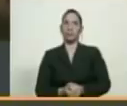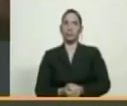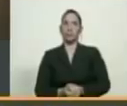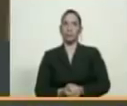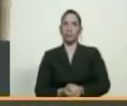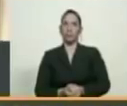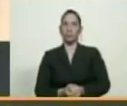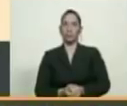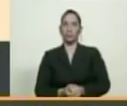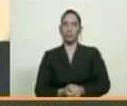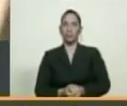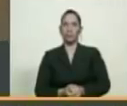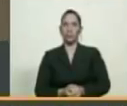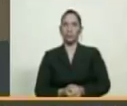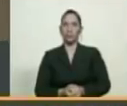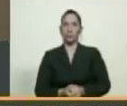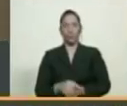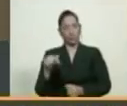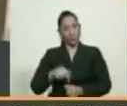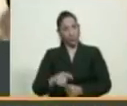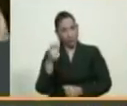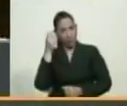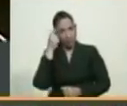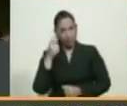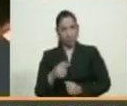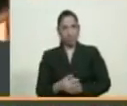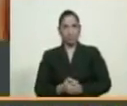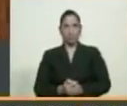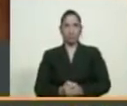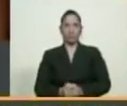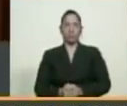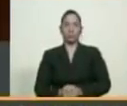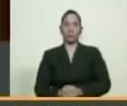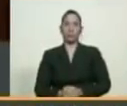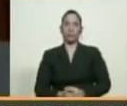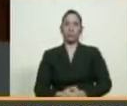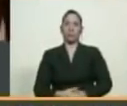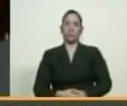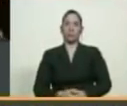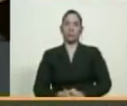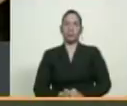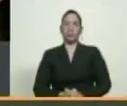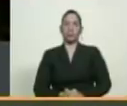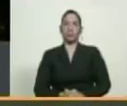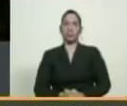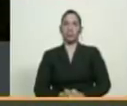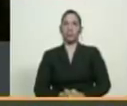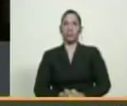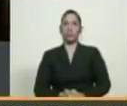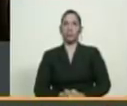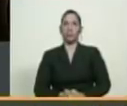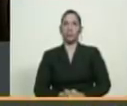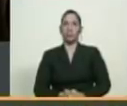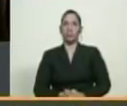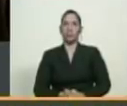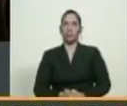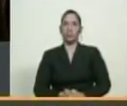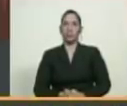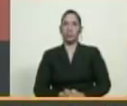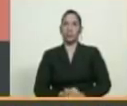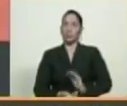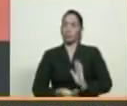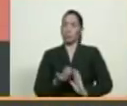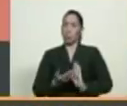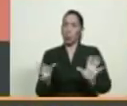este momento. Para el día de hoy hemos tenido, aquí yo quería mostrarles una frase que